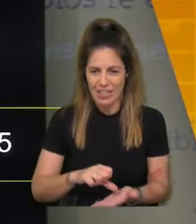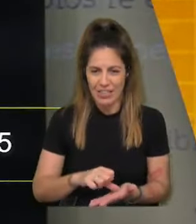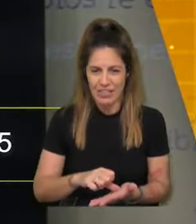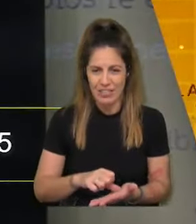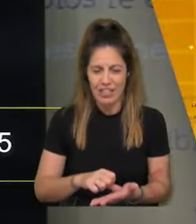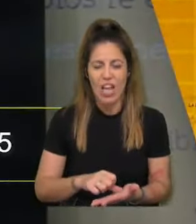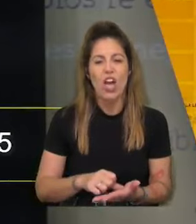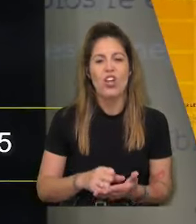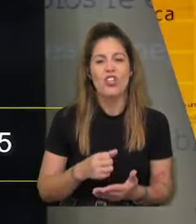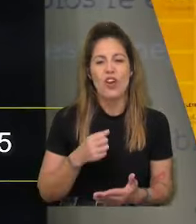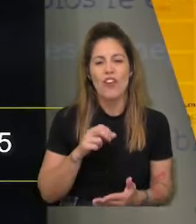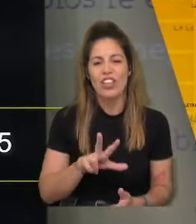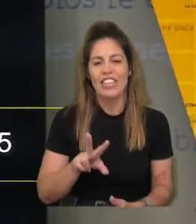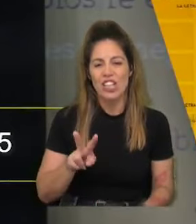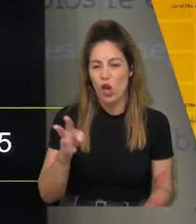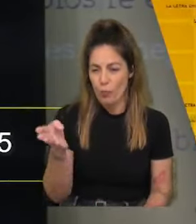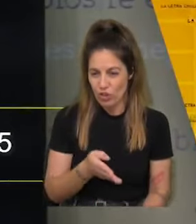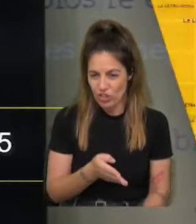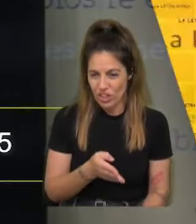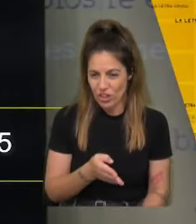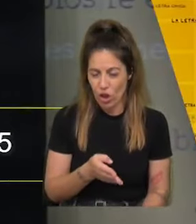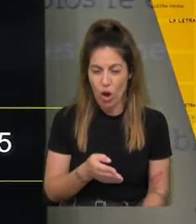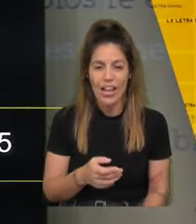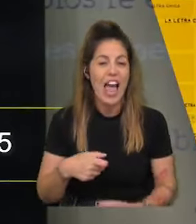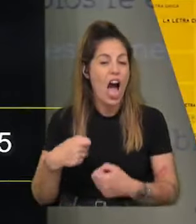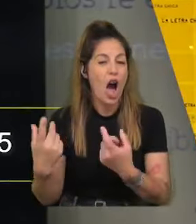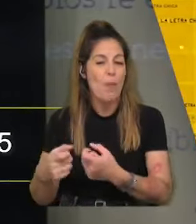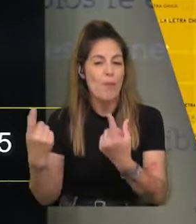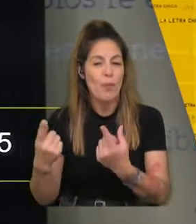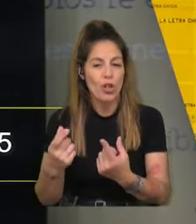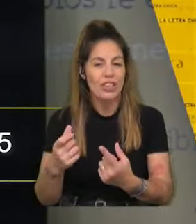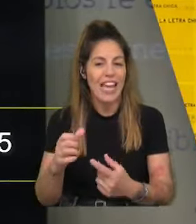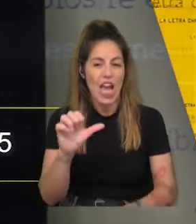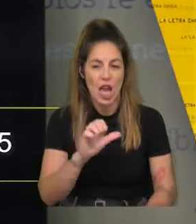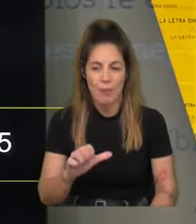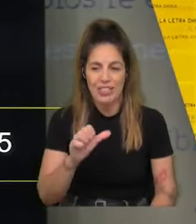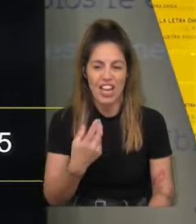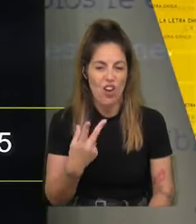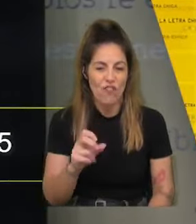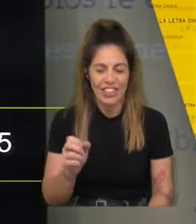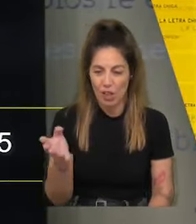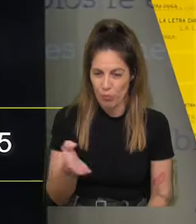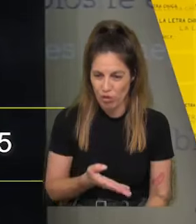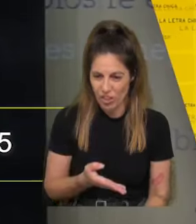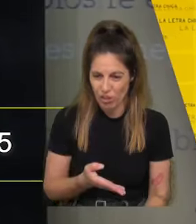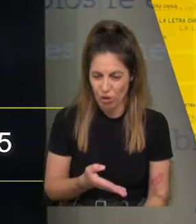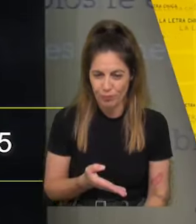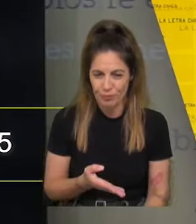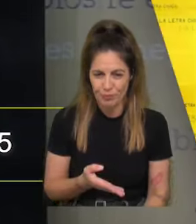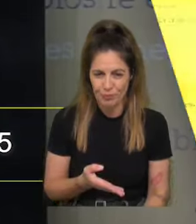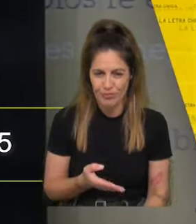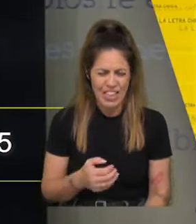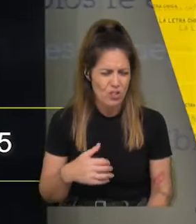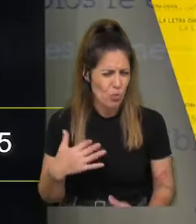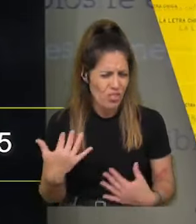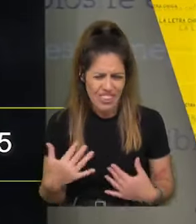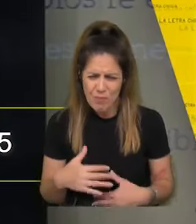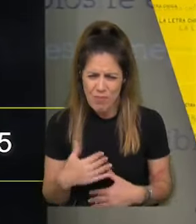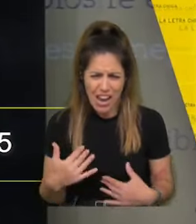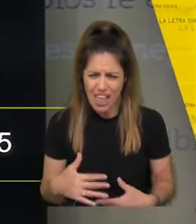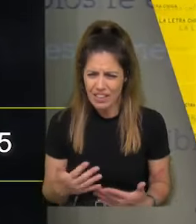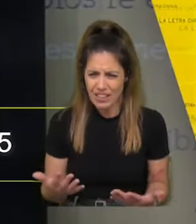3% el aporte patronal a un 20% es un